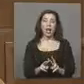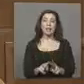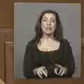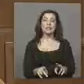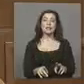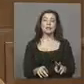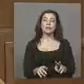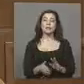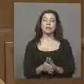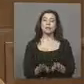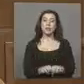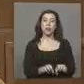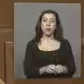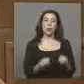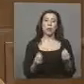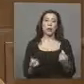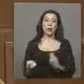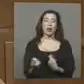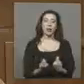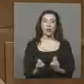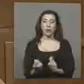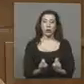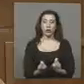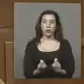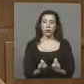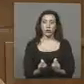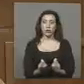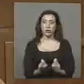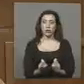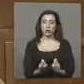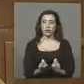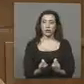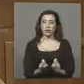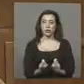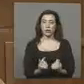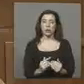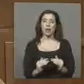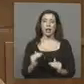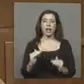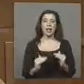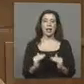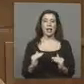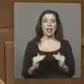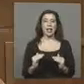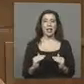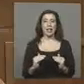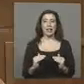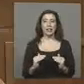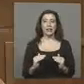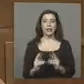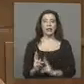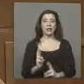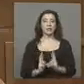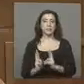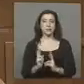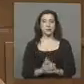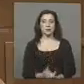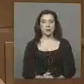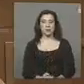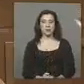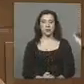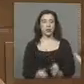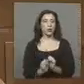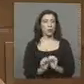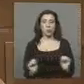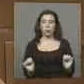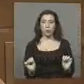actores de una adecuada negociación, construir los actores de una equilibrada relación. No puede